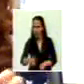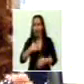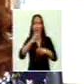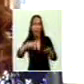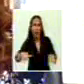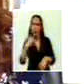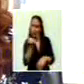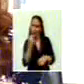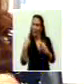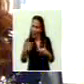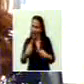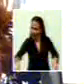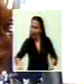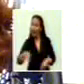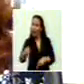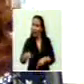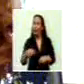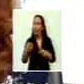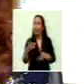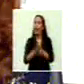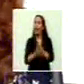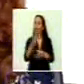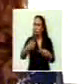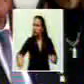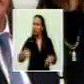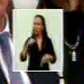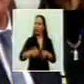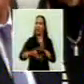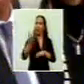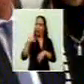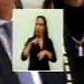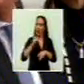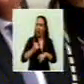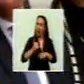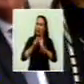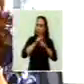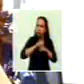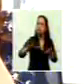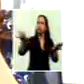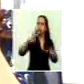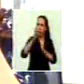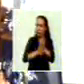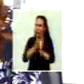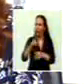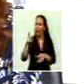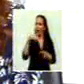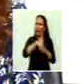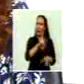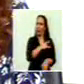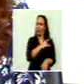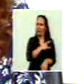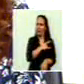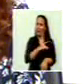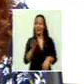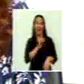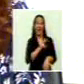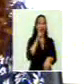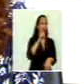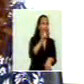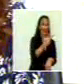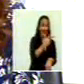recursos. El sistema de becas, cómo se ha expandido el sistema de becas en la universidad. En el año 2003,